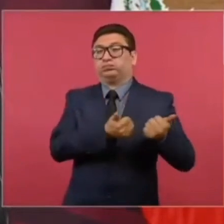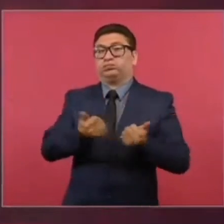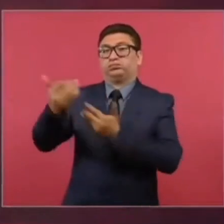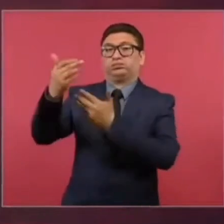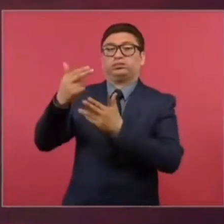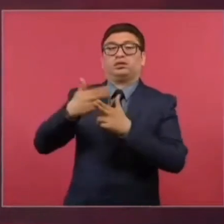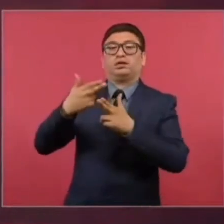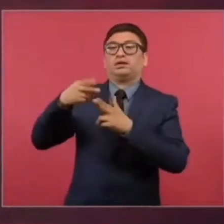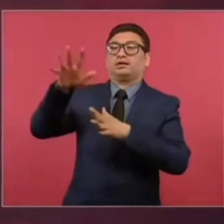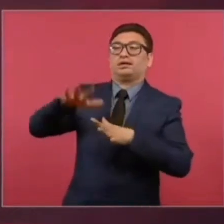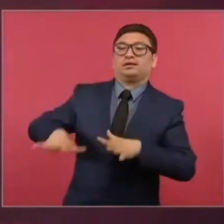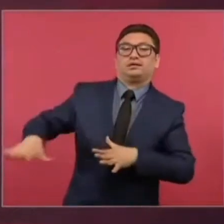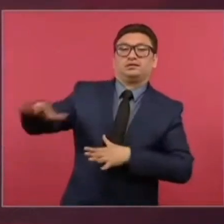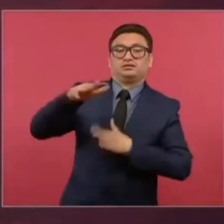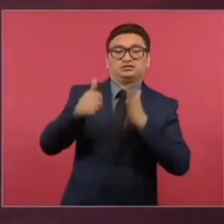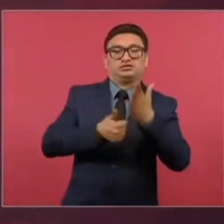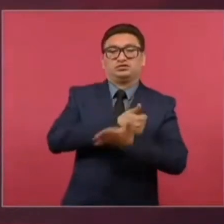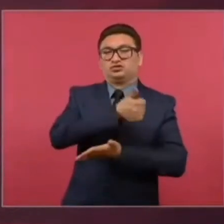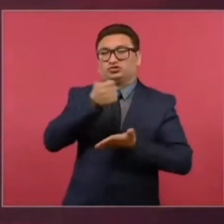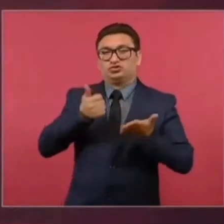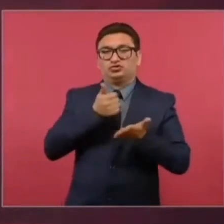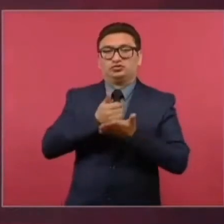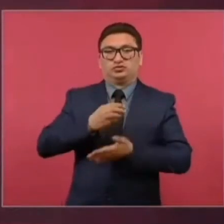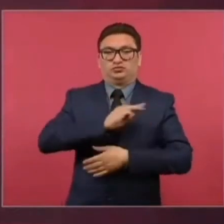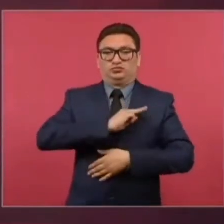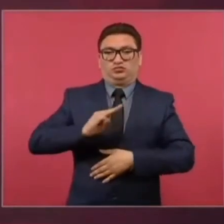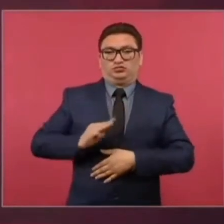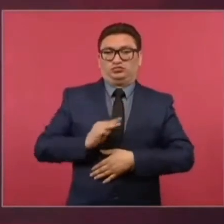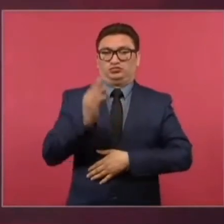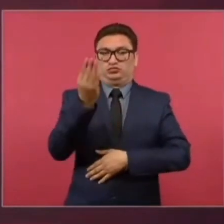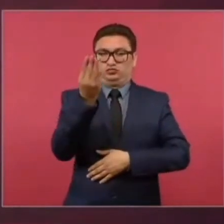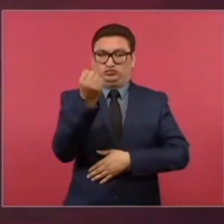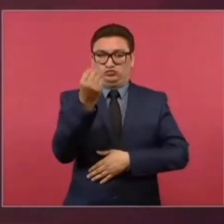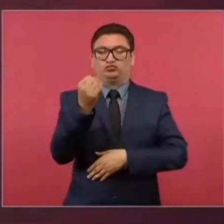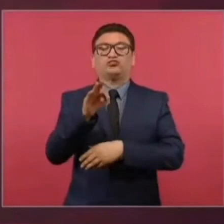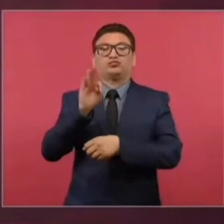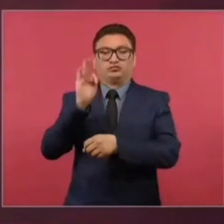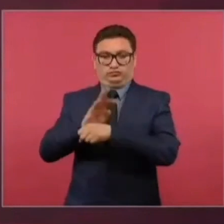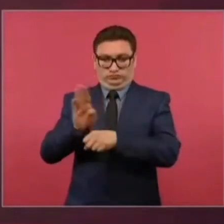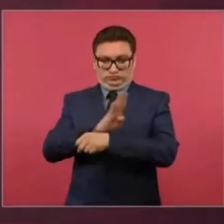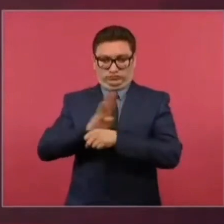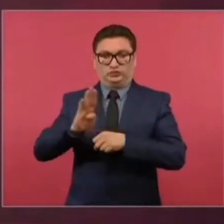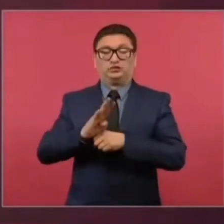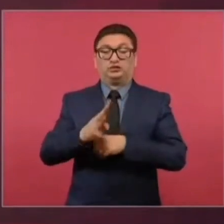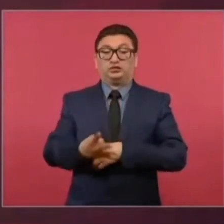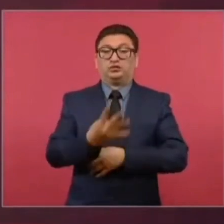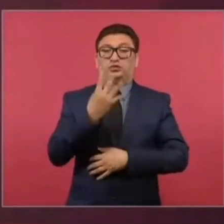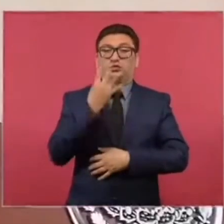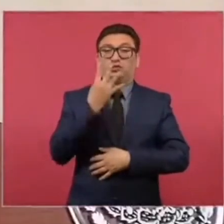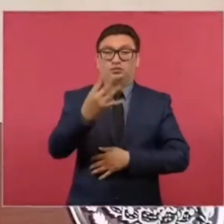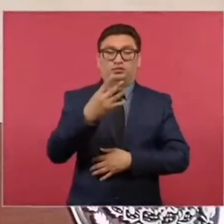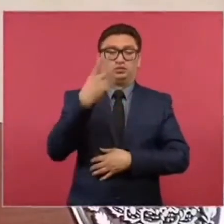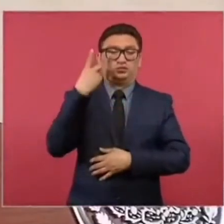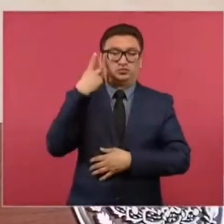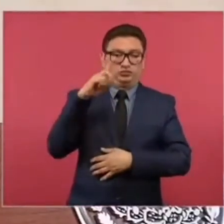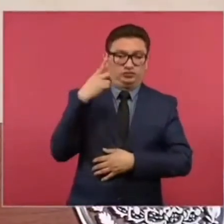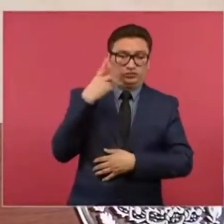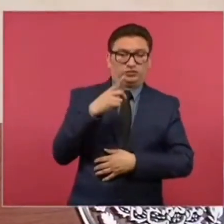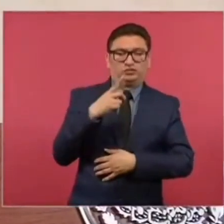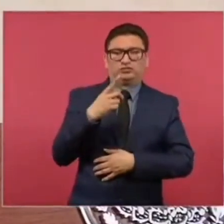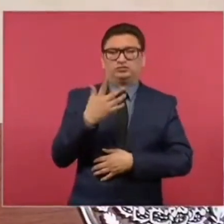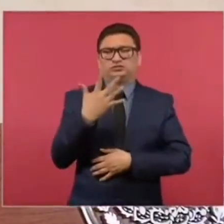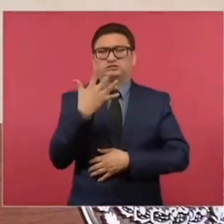las ciudades, los municipios. Son 9 municipios que se van a beneficiar, 4 de Durango y